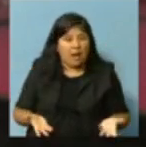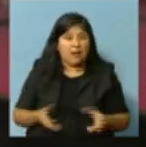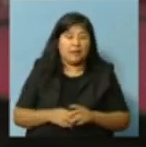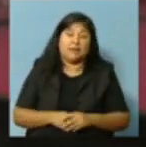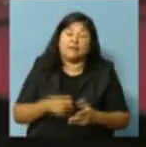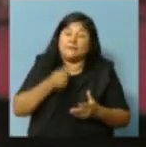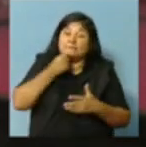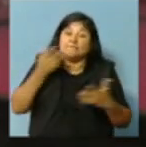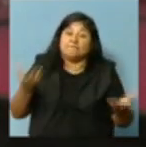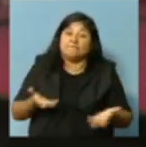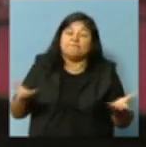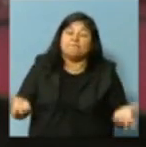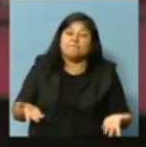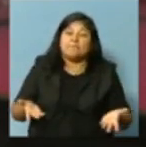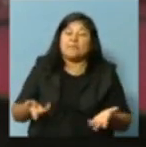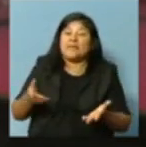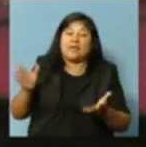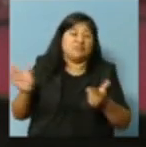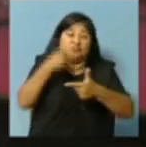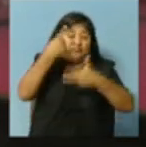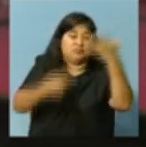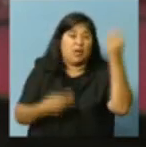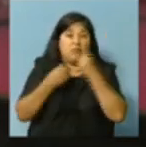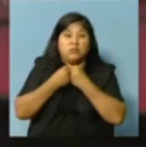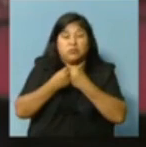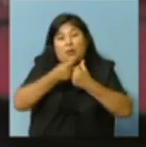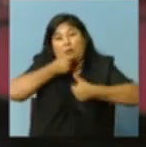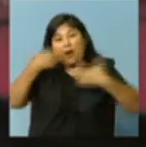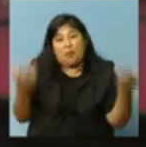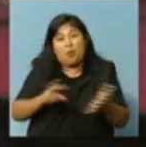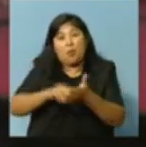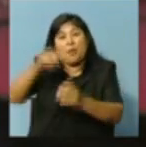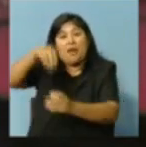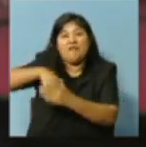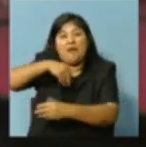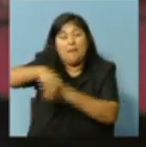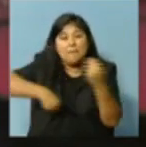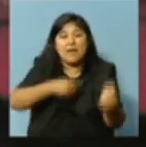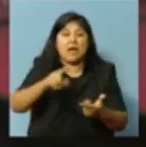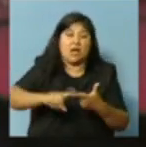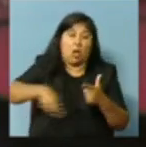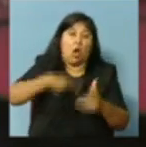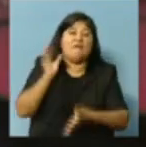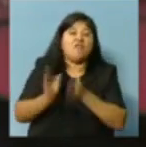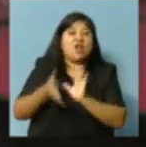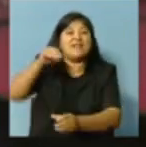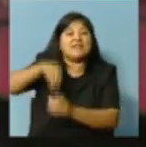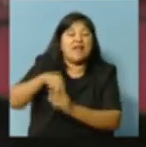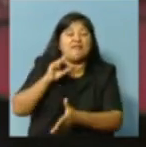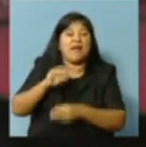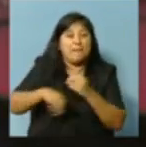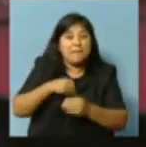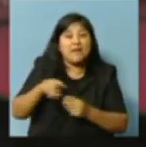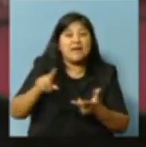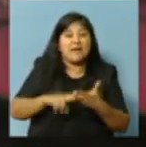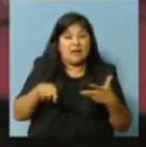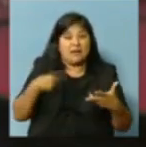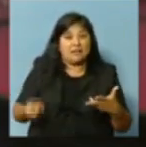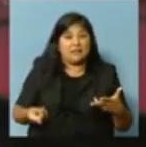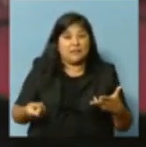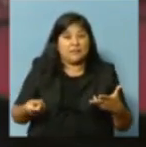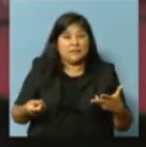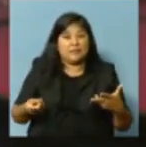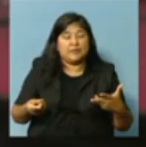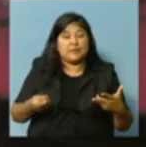no hay de todo abierto desde problemas domésticos violencia en el hogar cuestiones